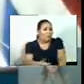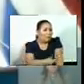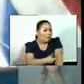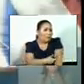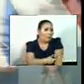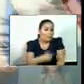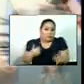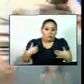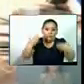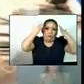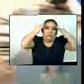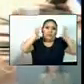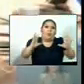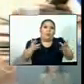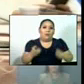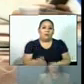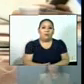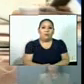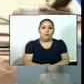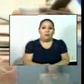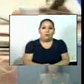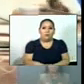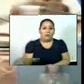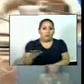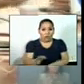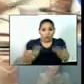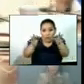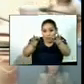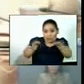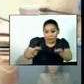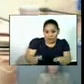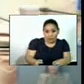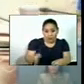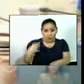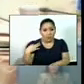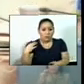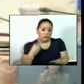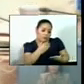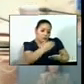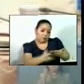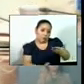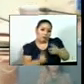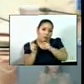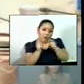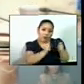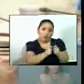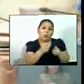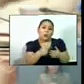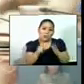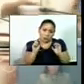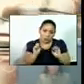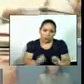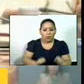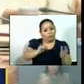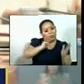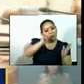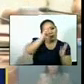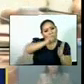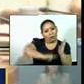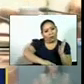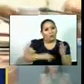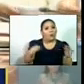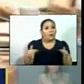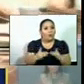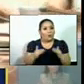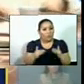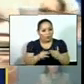No lo sabemos. No hemos recibido oficialmente la nota, pero ya tuvimos la oportunidad de leerla. Aparte